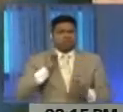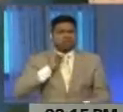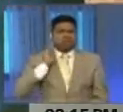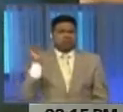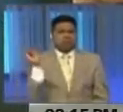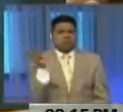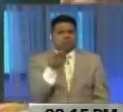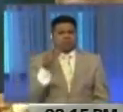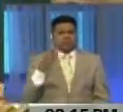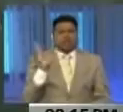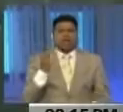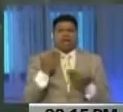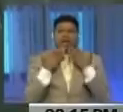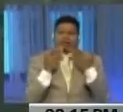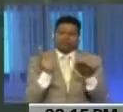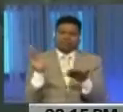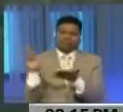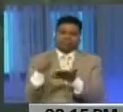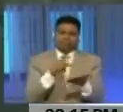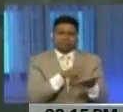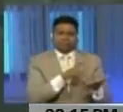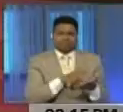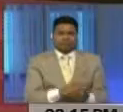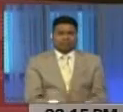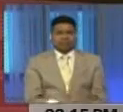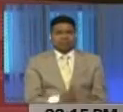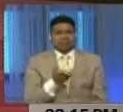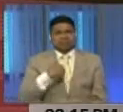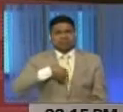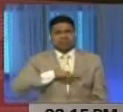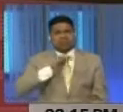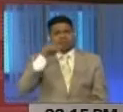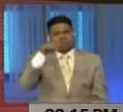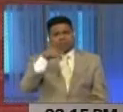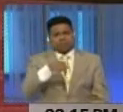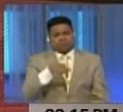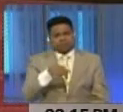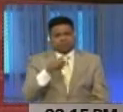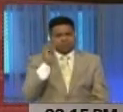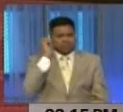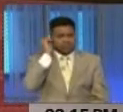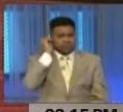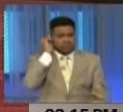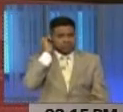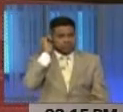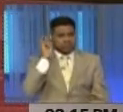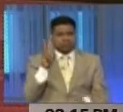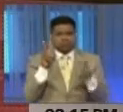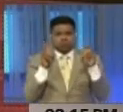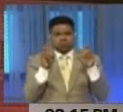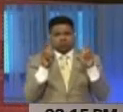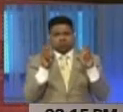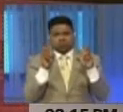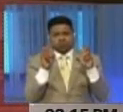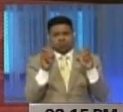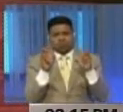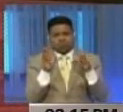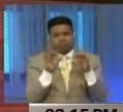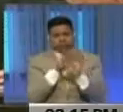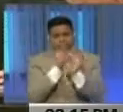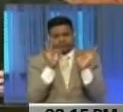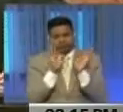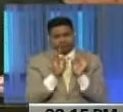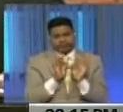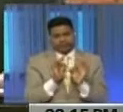asistir, compañero. Estamos tomando un nuevo ritmo y debemos